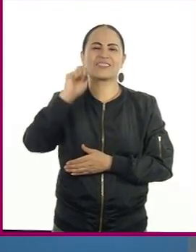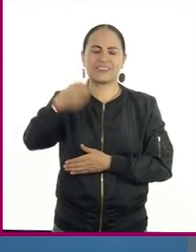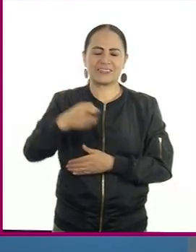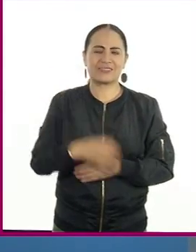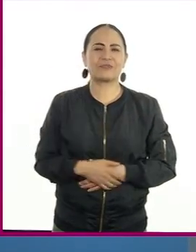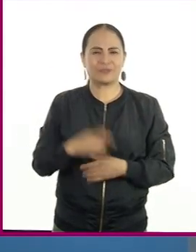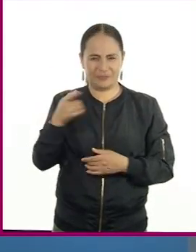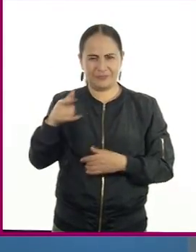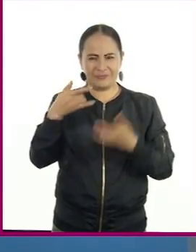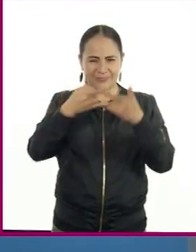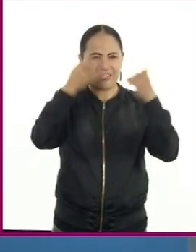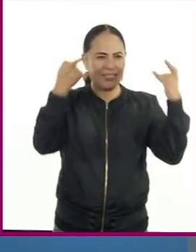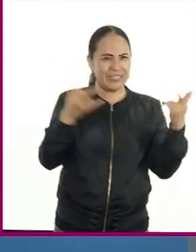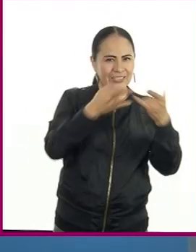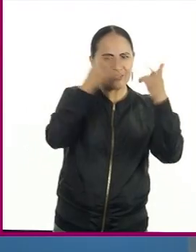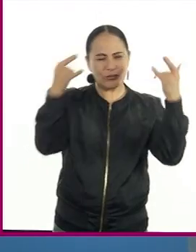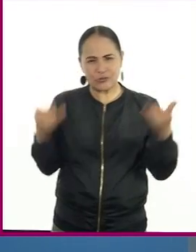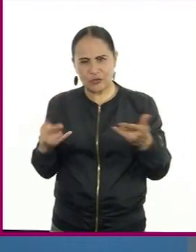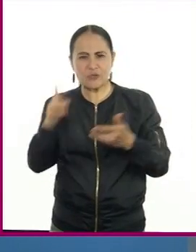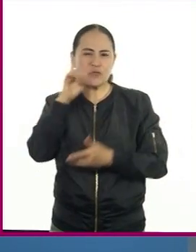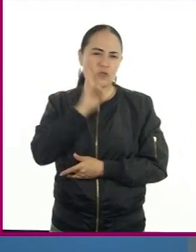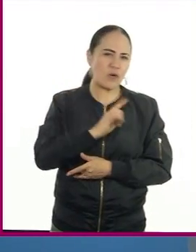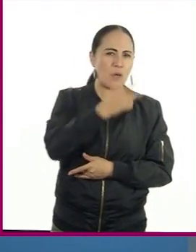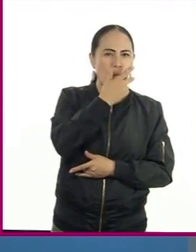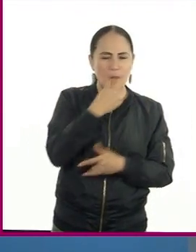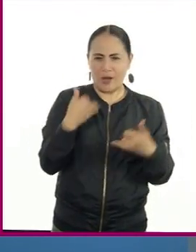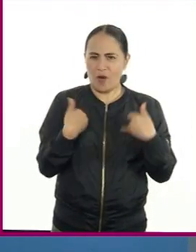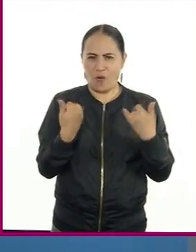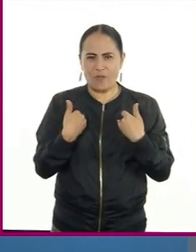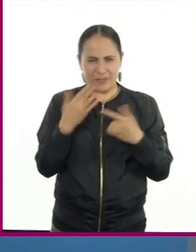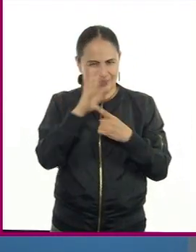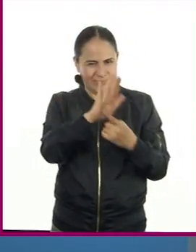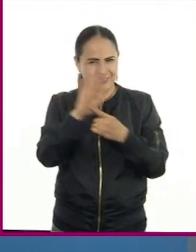siguientes testimonios de las y los adolescentes.